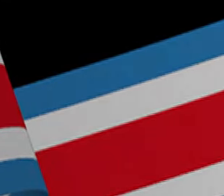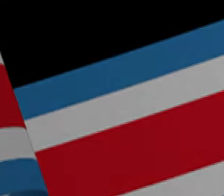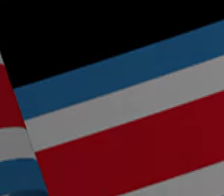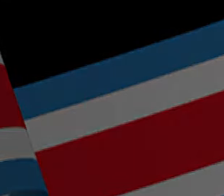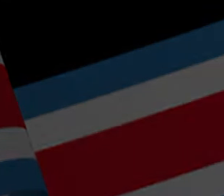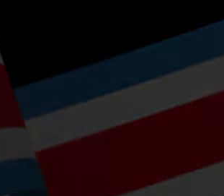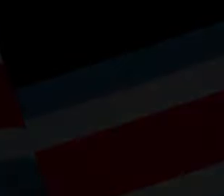sarch